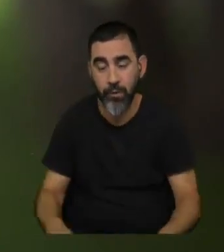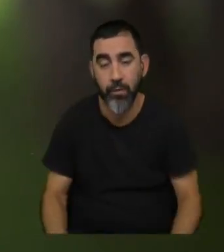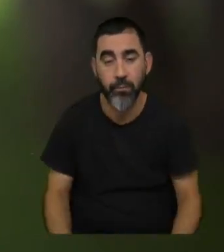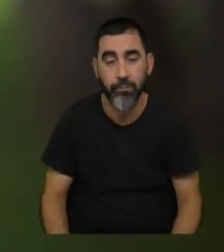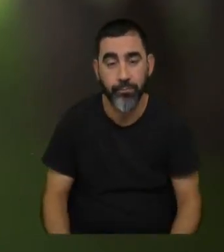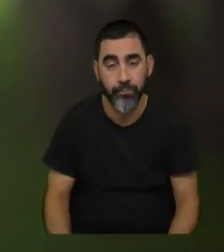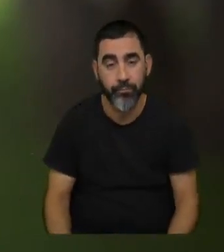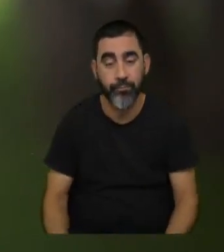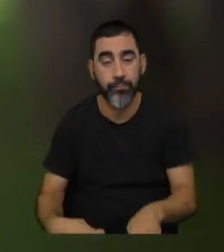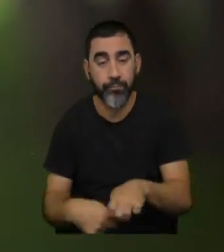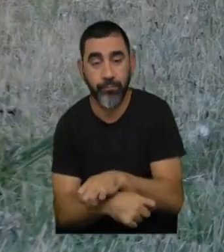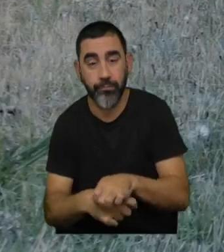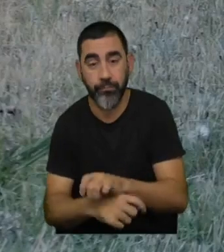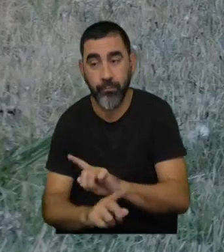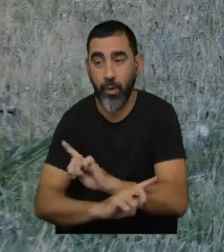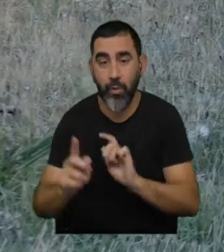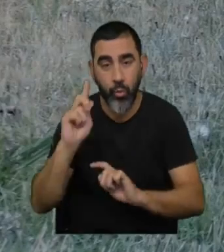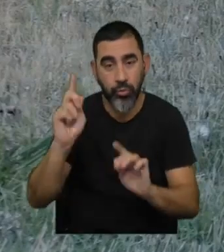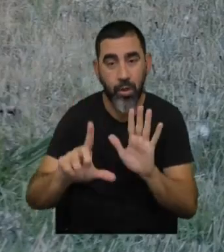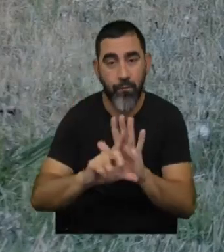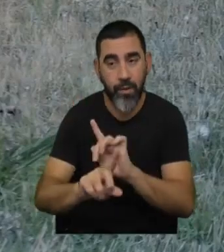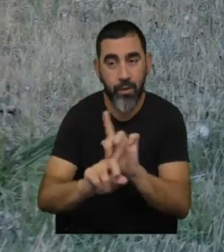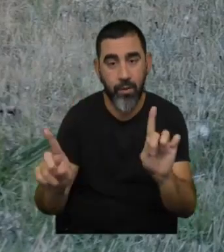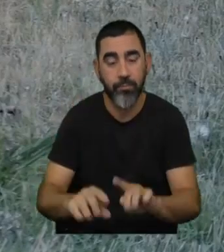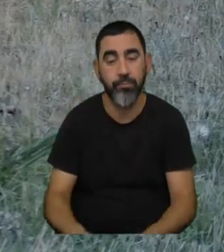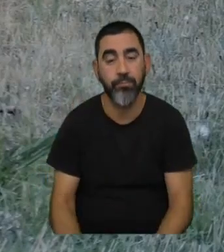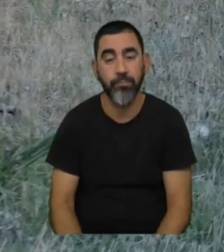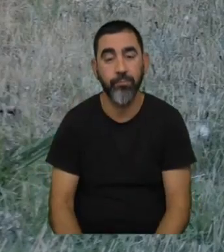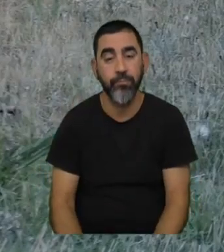provenía del comercio ilegal.